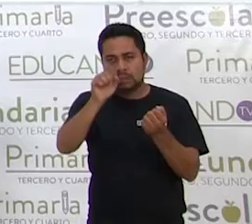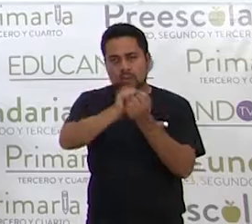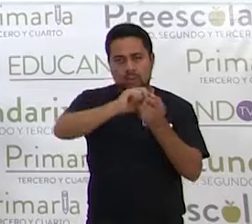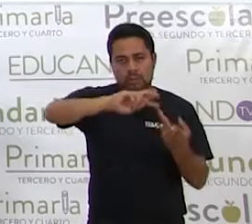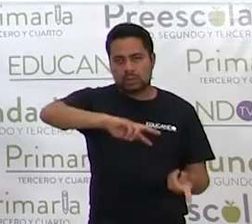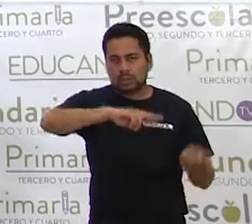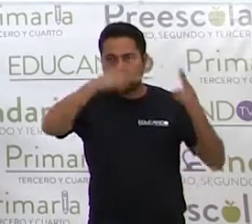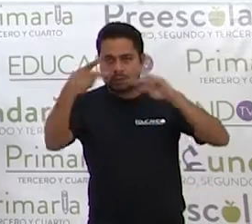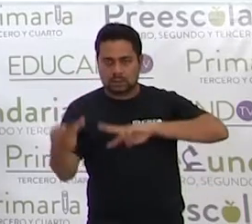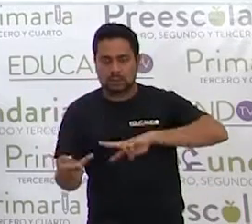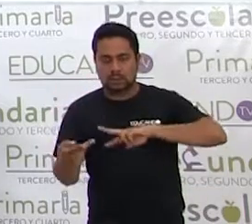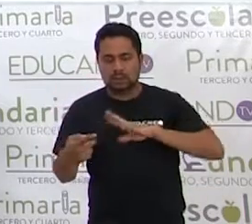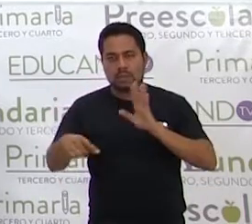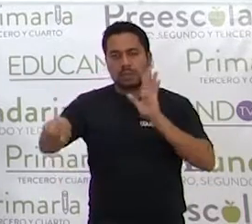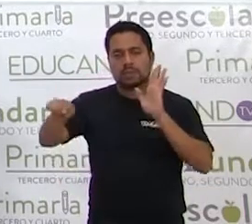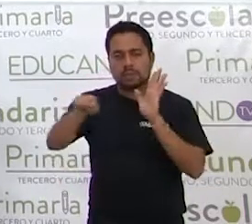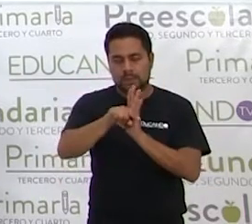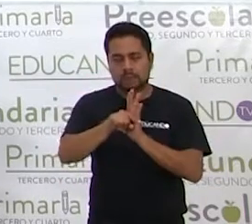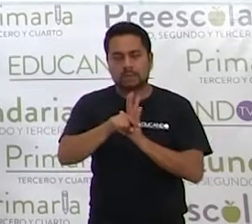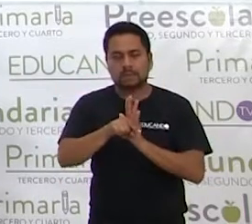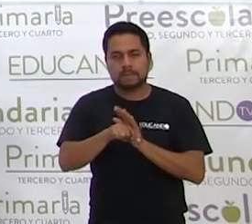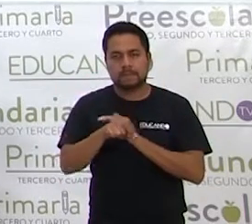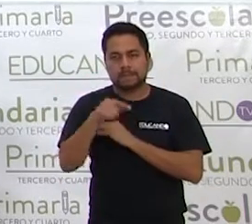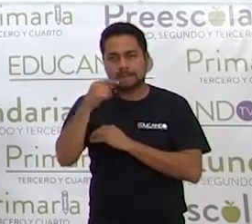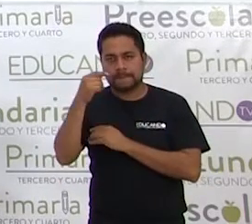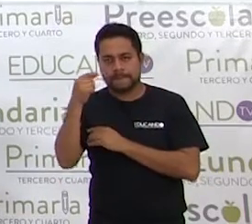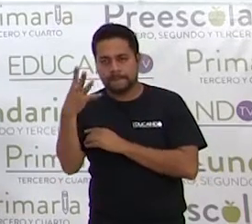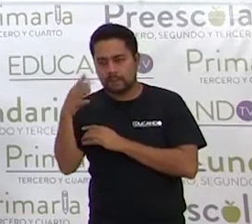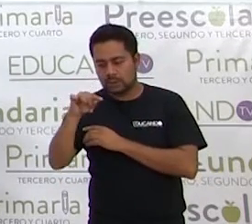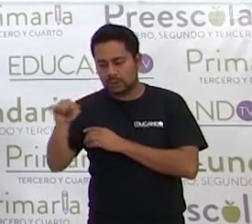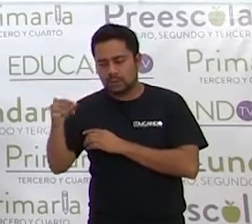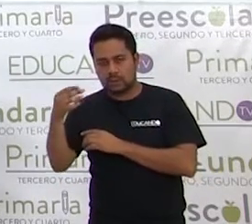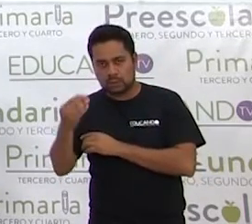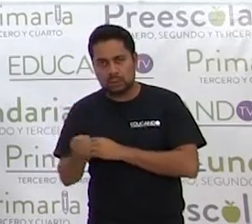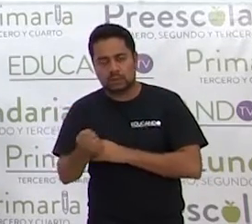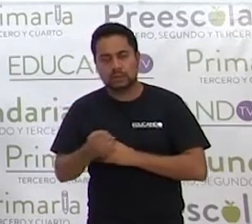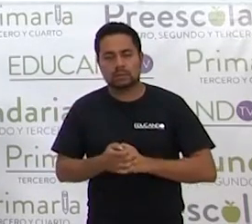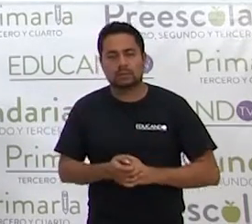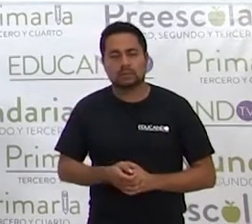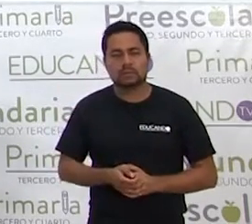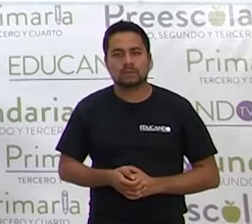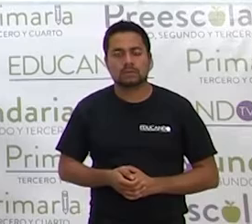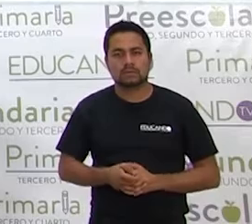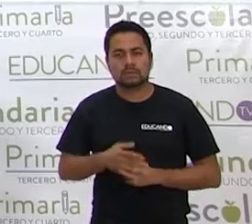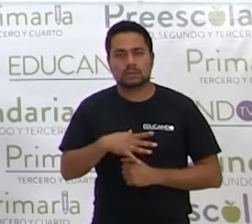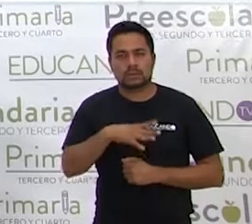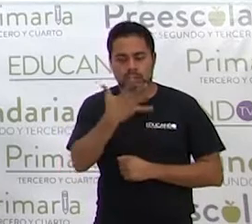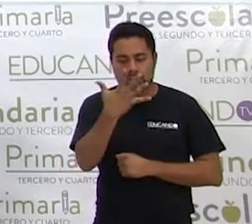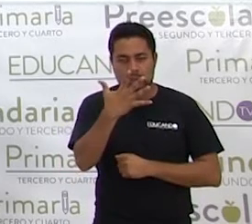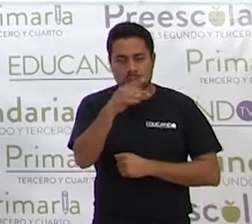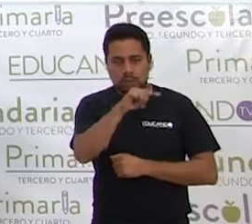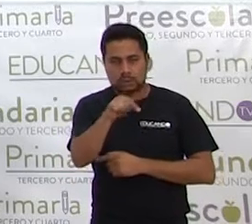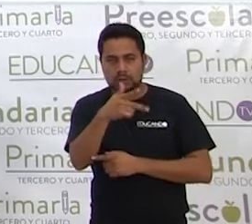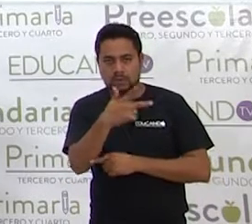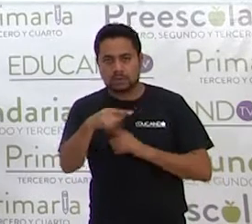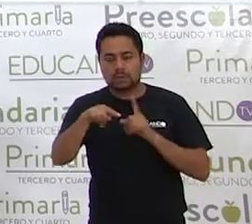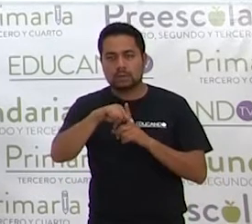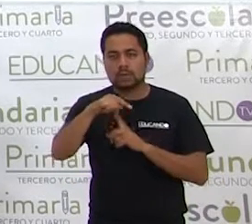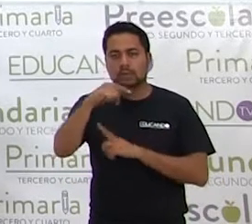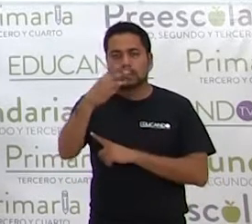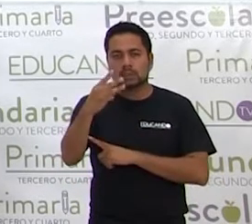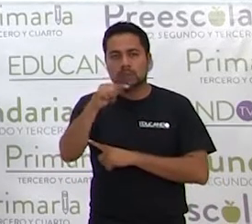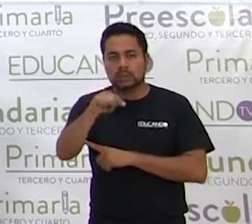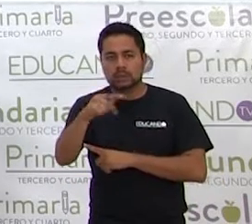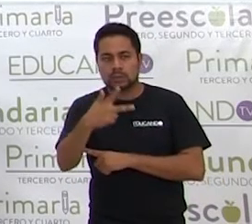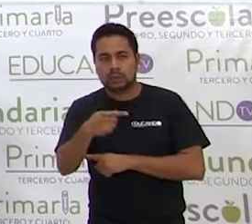contrario menos cuatro novenos y tenemos cinco octavos más tres octavos